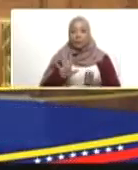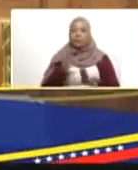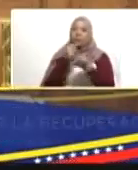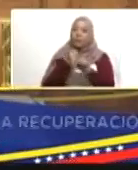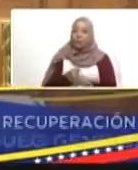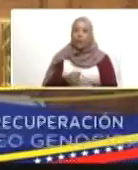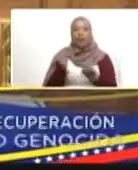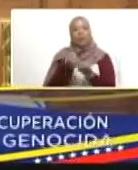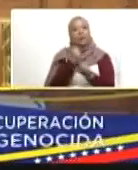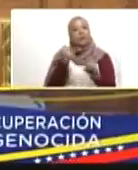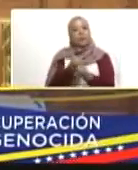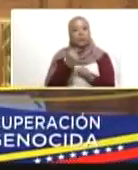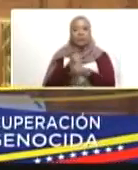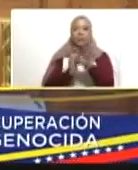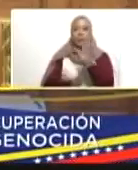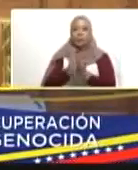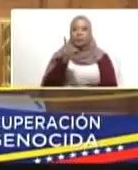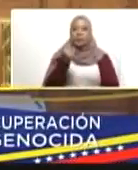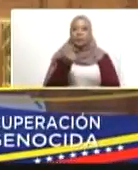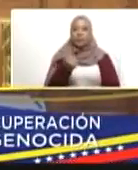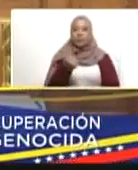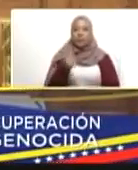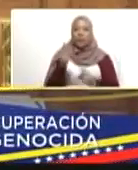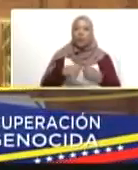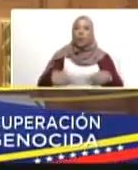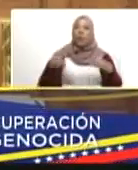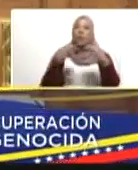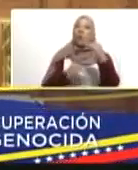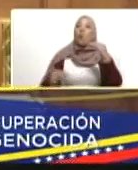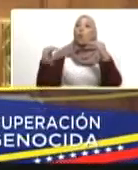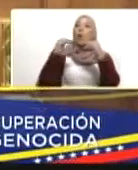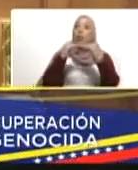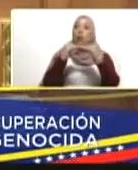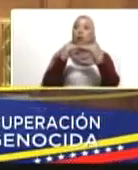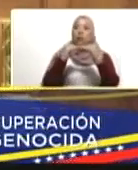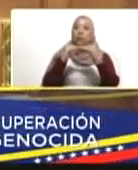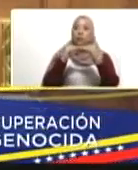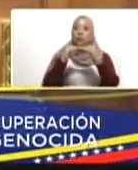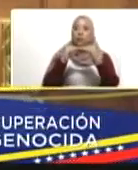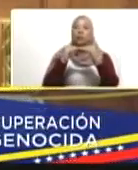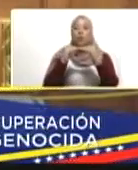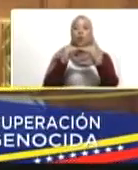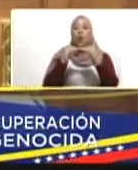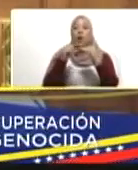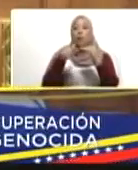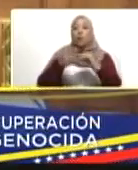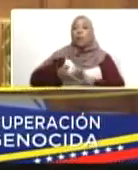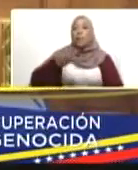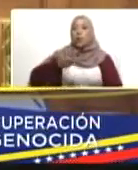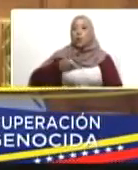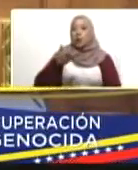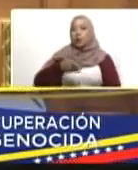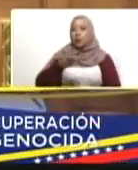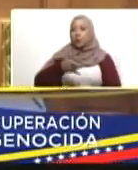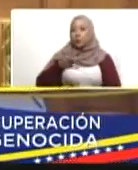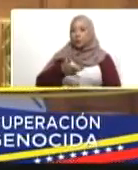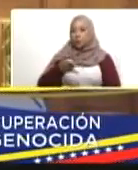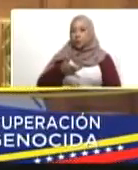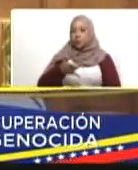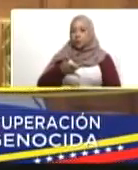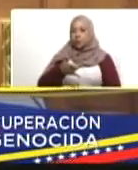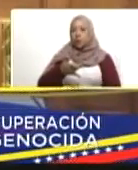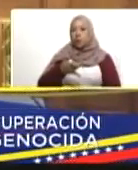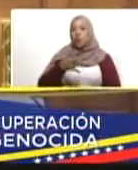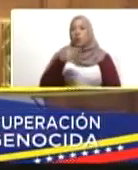fue consolidar el crecimiento económico con igualdad la línea vital estamos